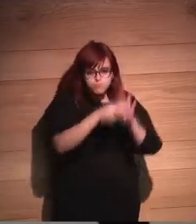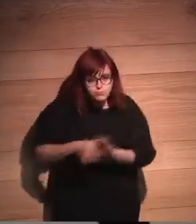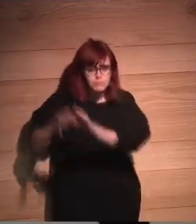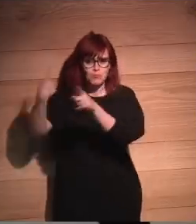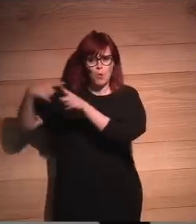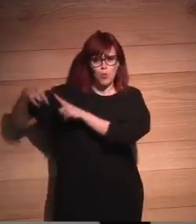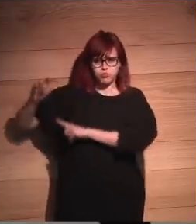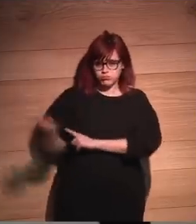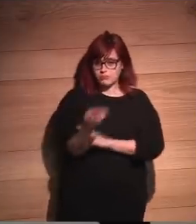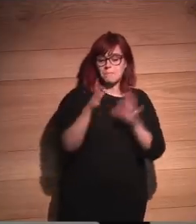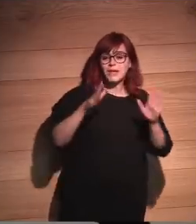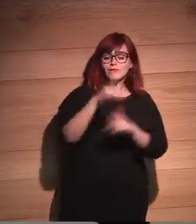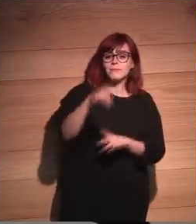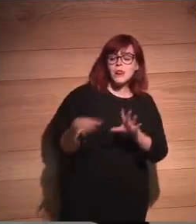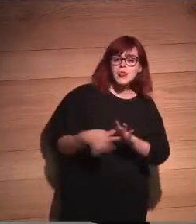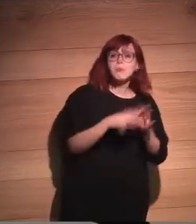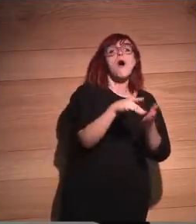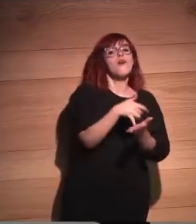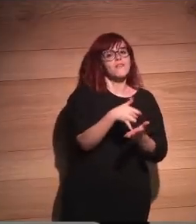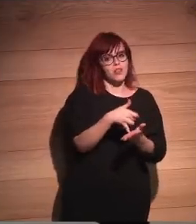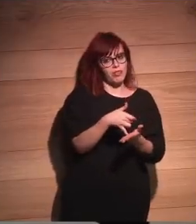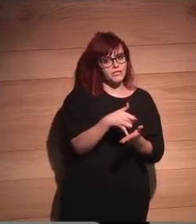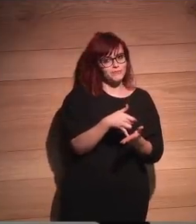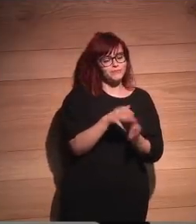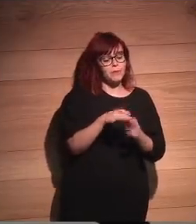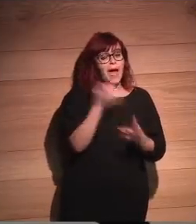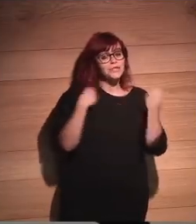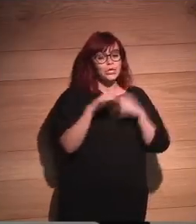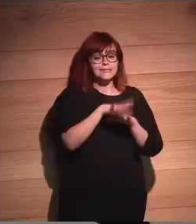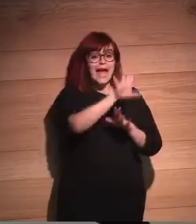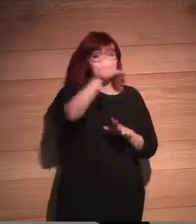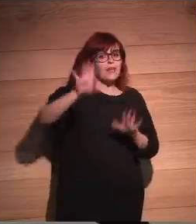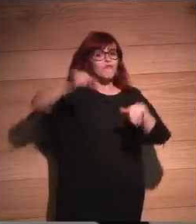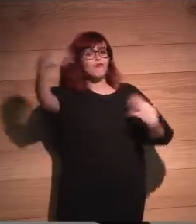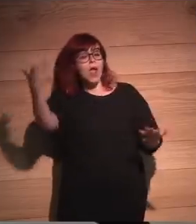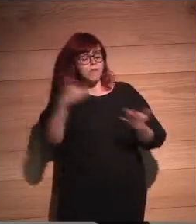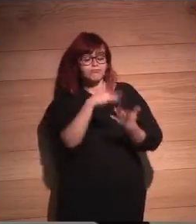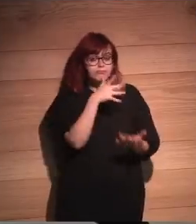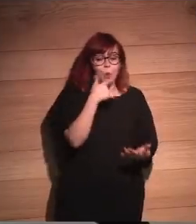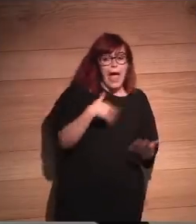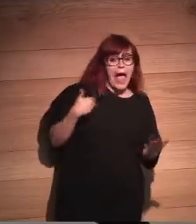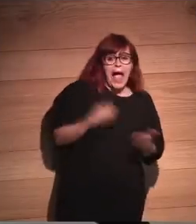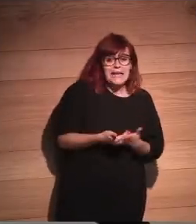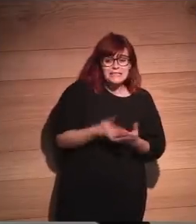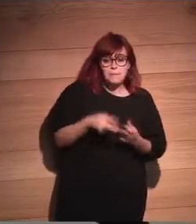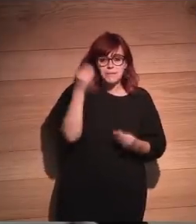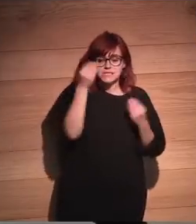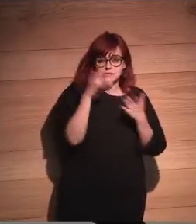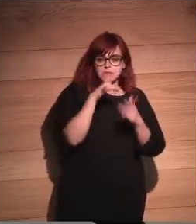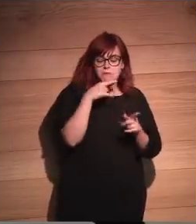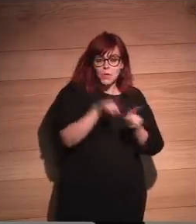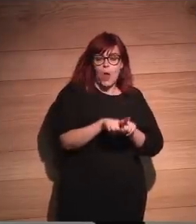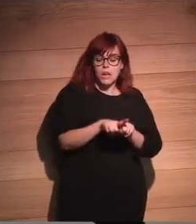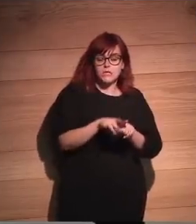cosas fantásticas, viene también con debilidades, actores no estatales que jamás hubieran pensado en poner en